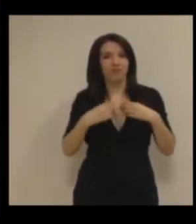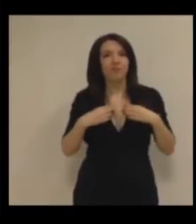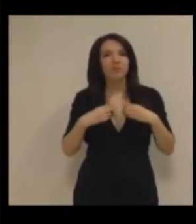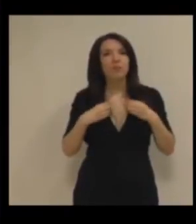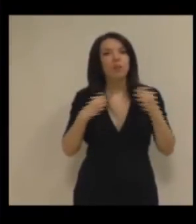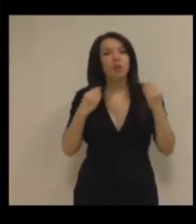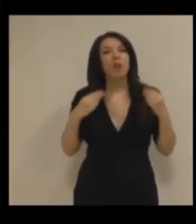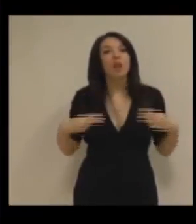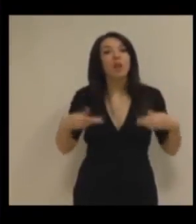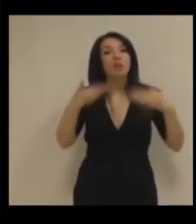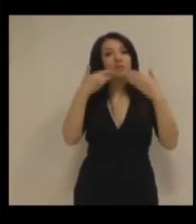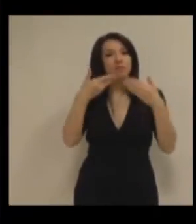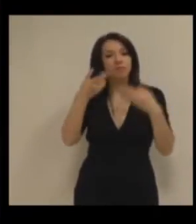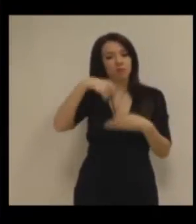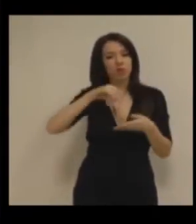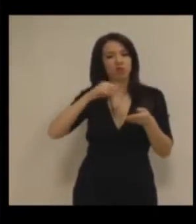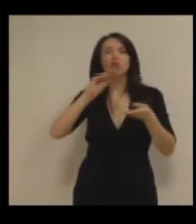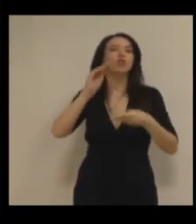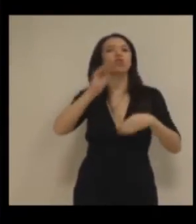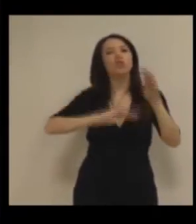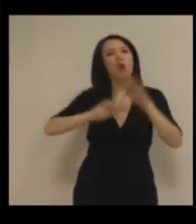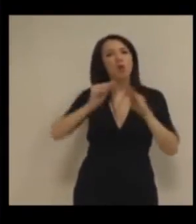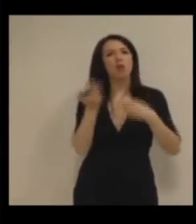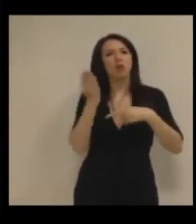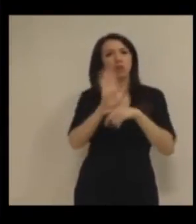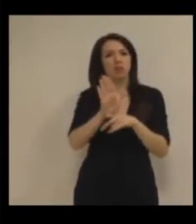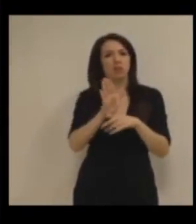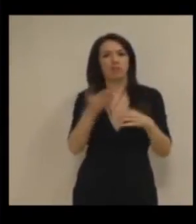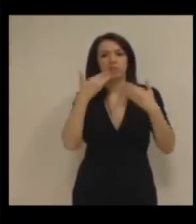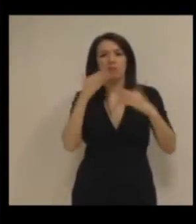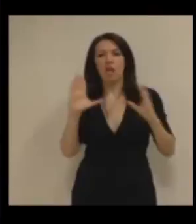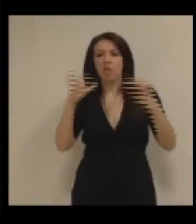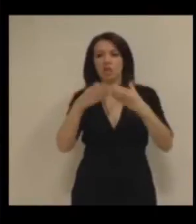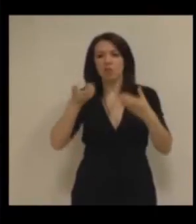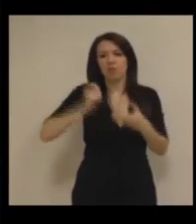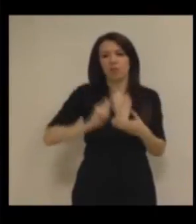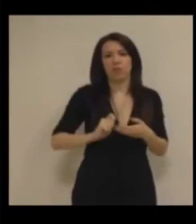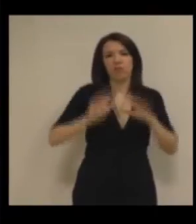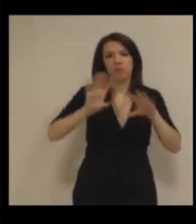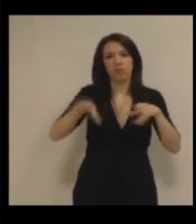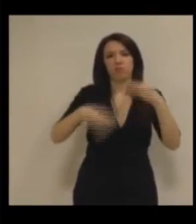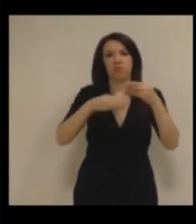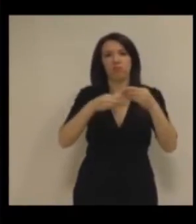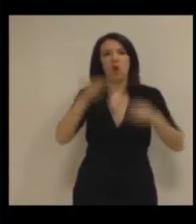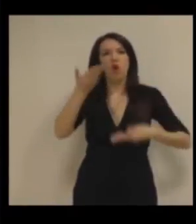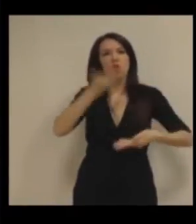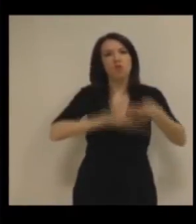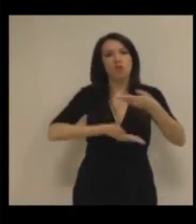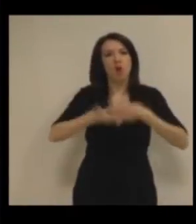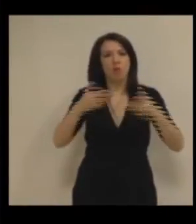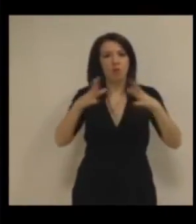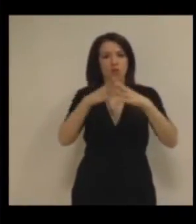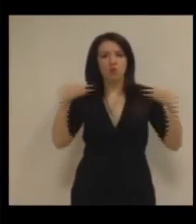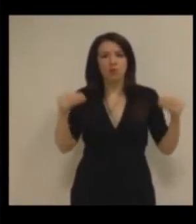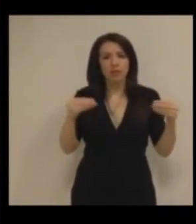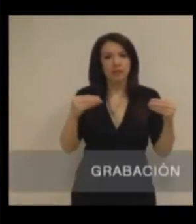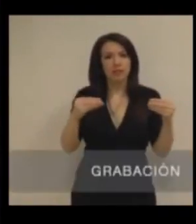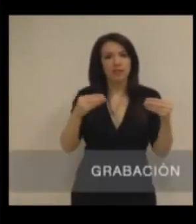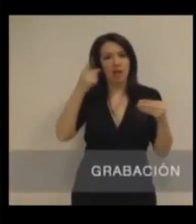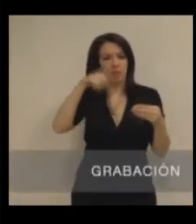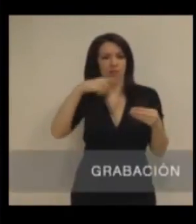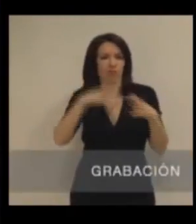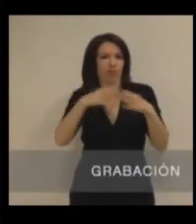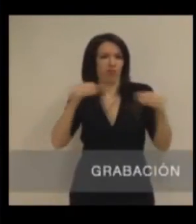contexto, planteamos soluciones con un equipo de profesionales, complementándonos con la colaboración de la universidad, el conocimiento de